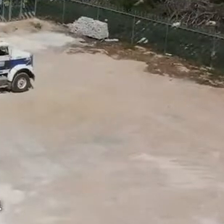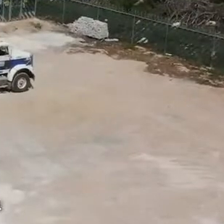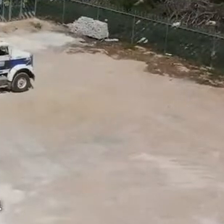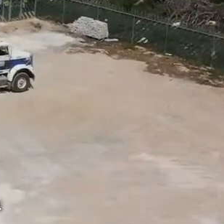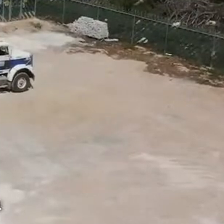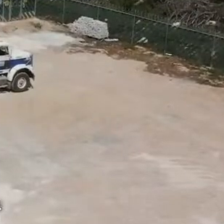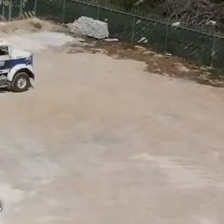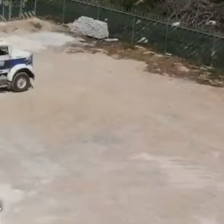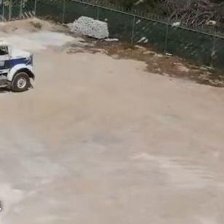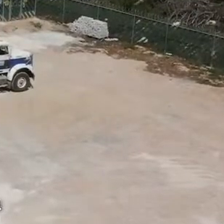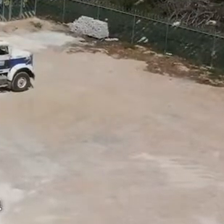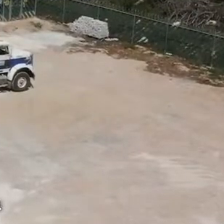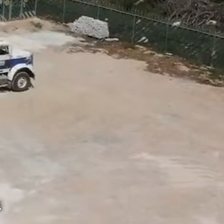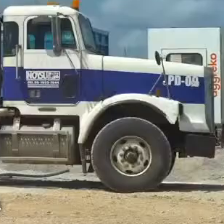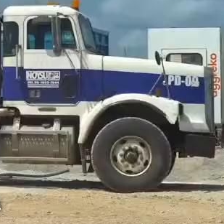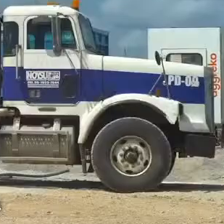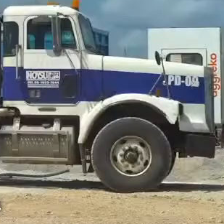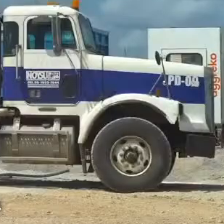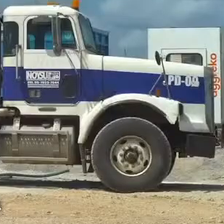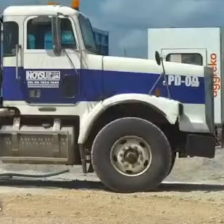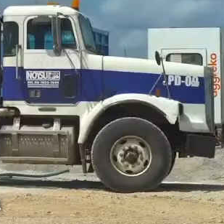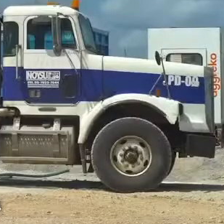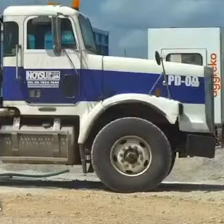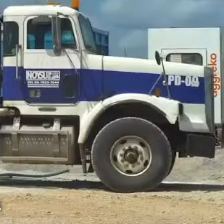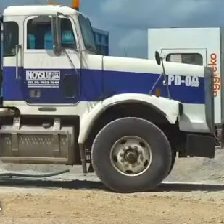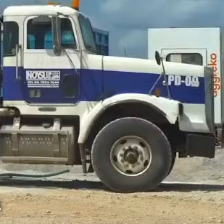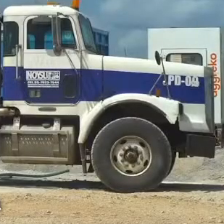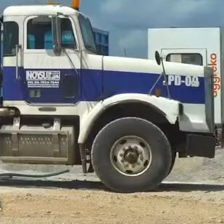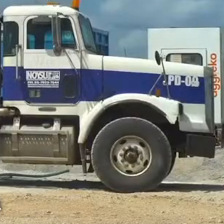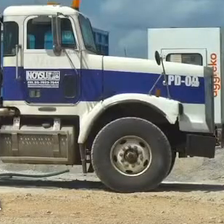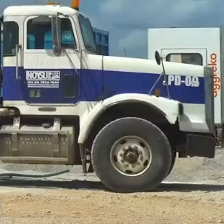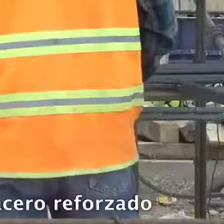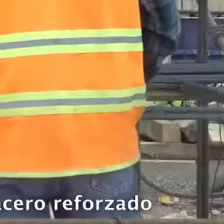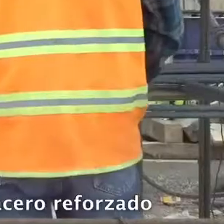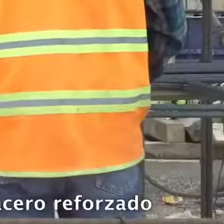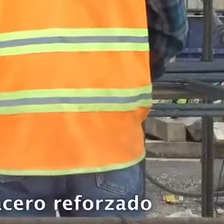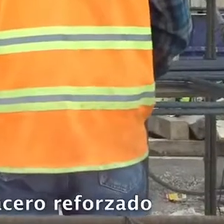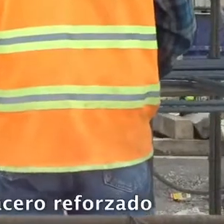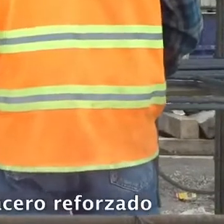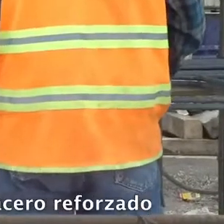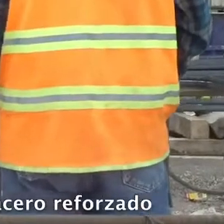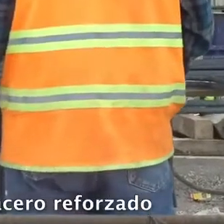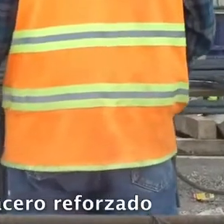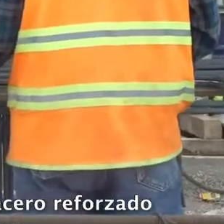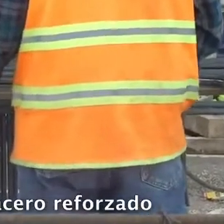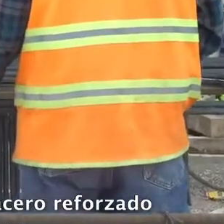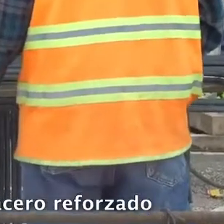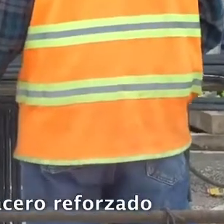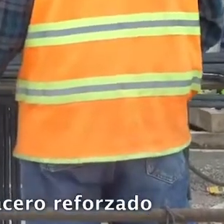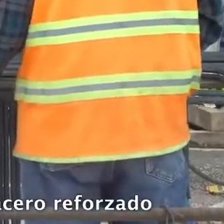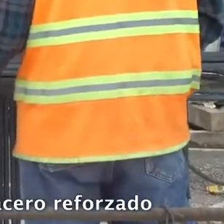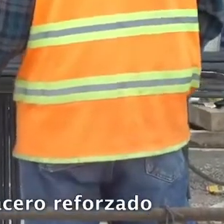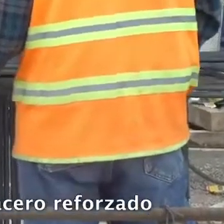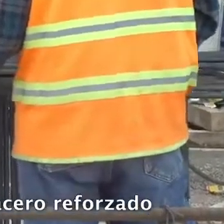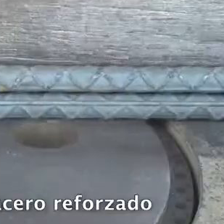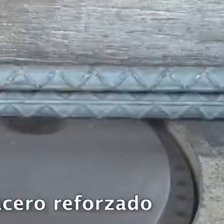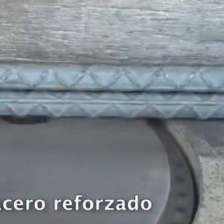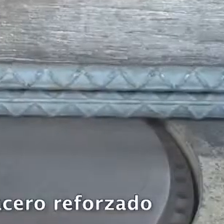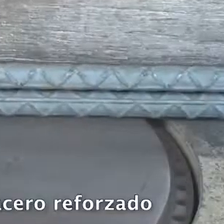En el Tren Maya fabricamos concreto para pasos ganaderos y vehiculares. Primero, en el área de corte y